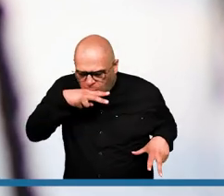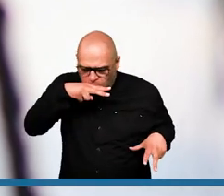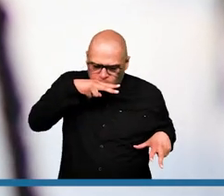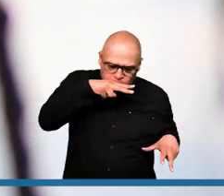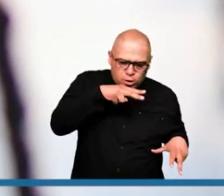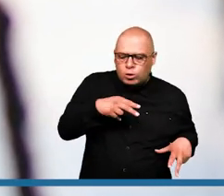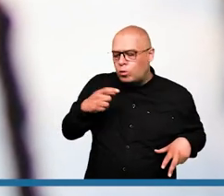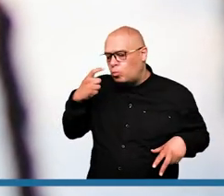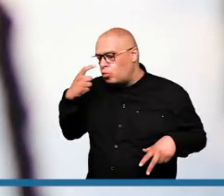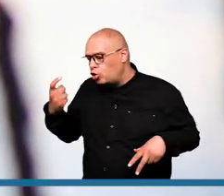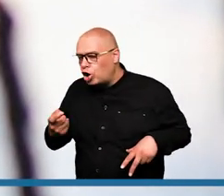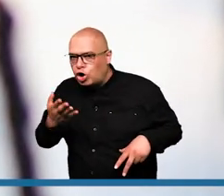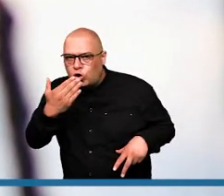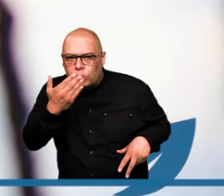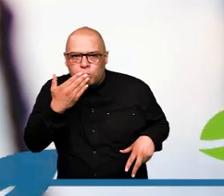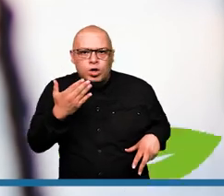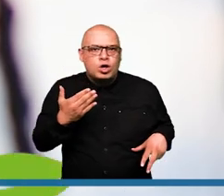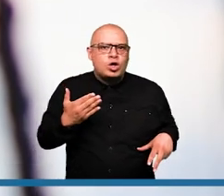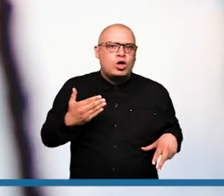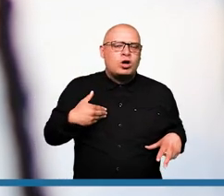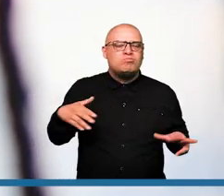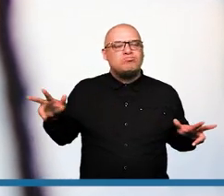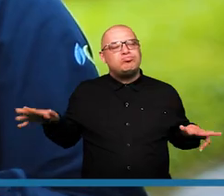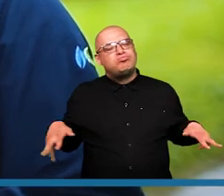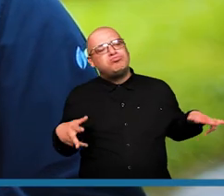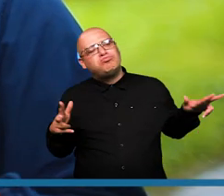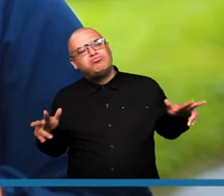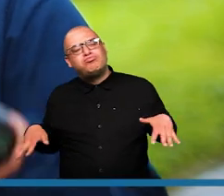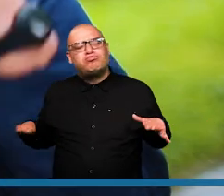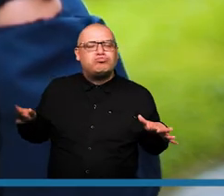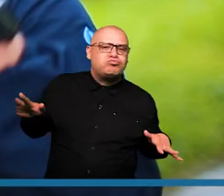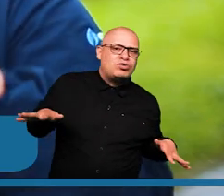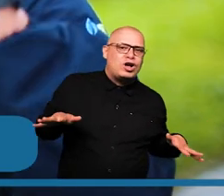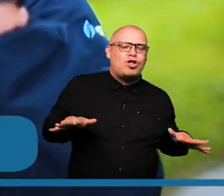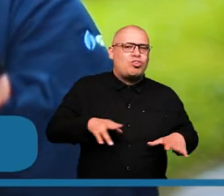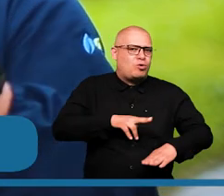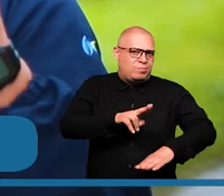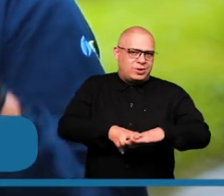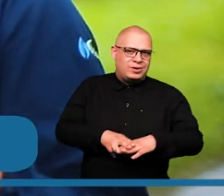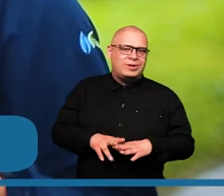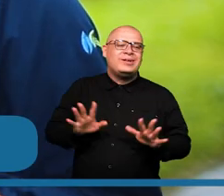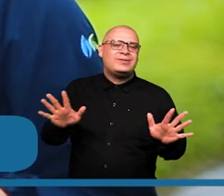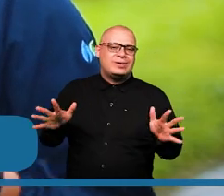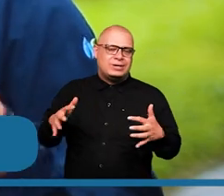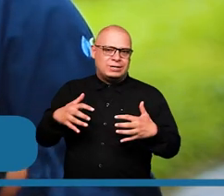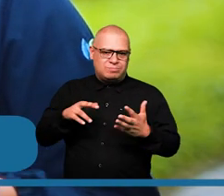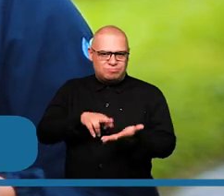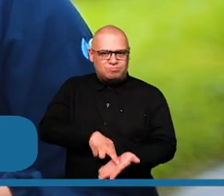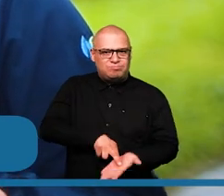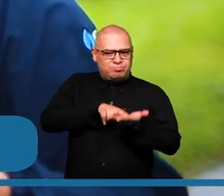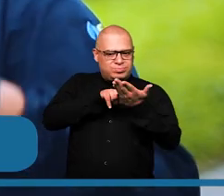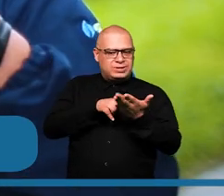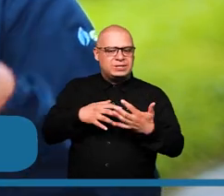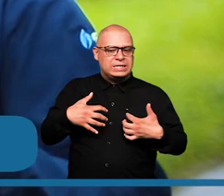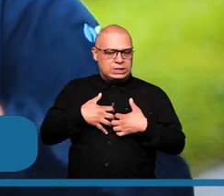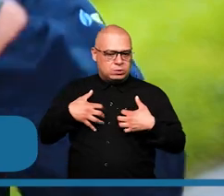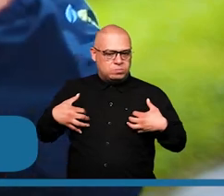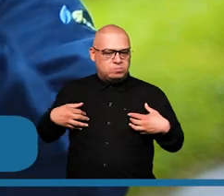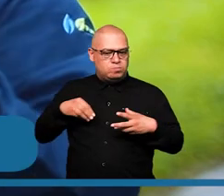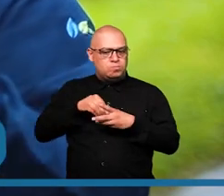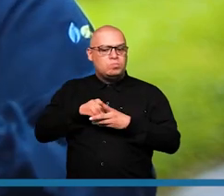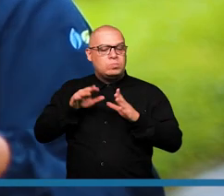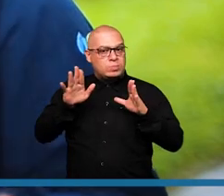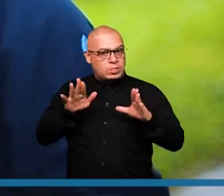correcta. Entonces, la rehabilitación básicamente lo que hace es darle todas esas herramientas a un animal para que